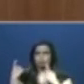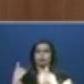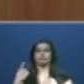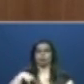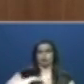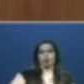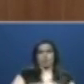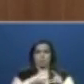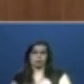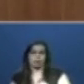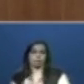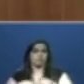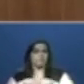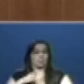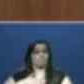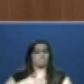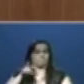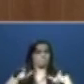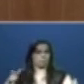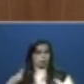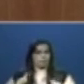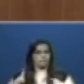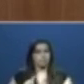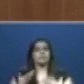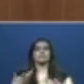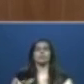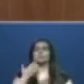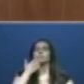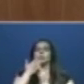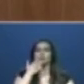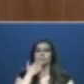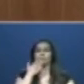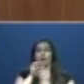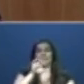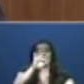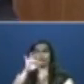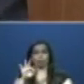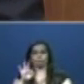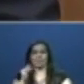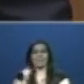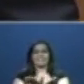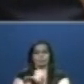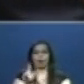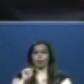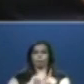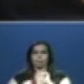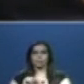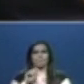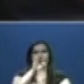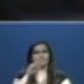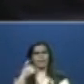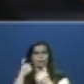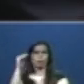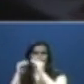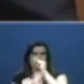nuestra estructura población y así las ratios de alumnos para cruzar optativas en la eso son inferiores en el medio rural no hemos